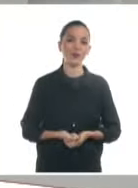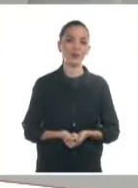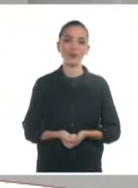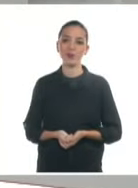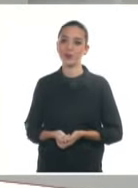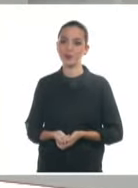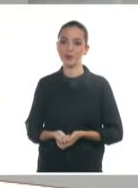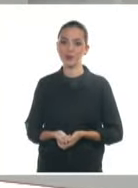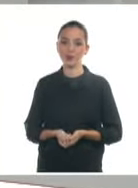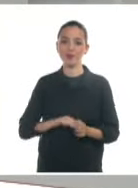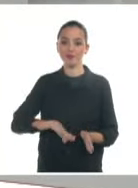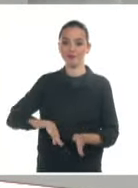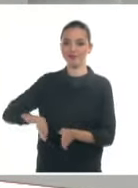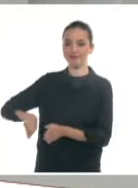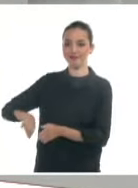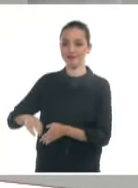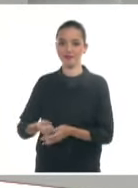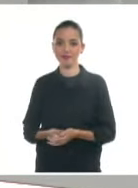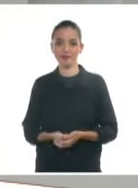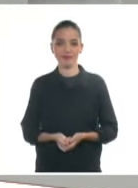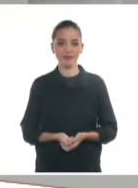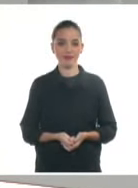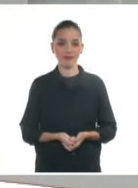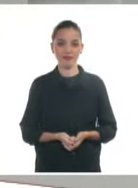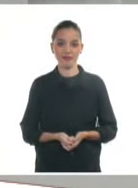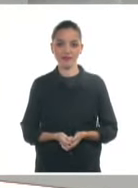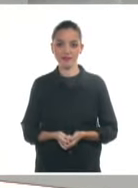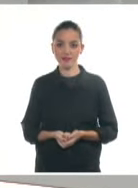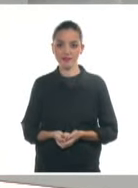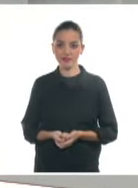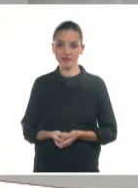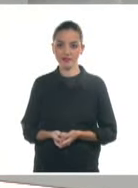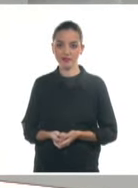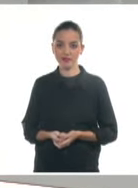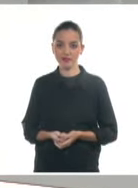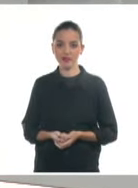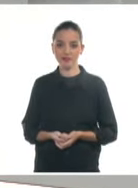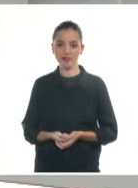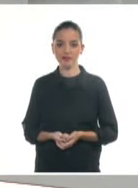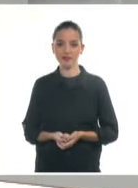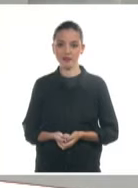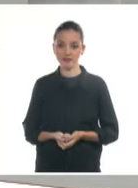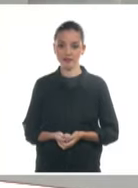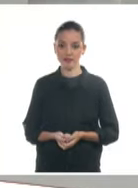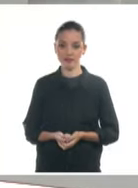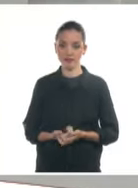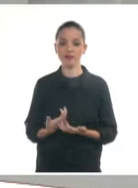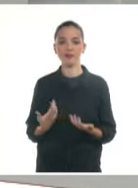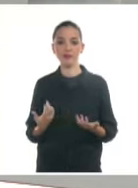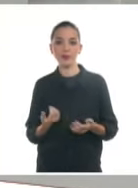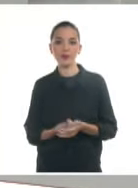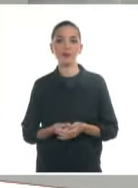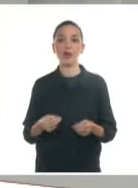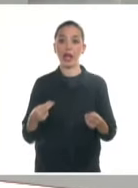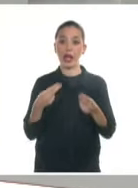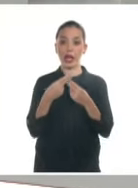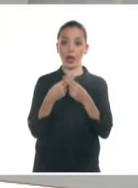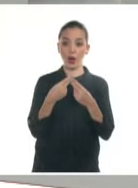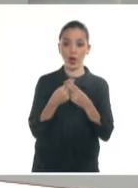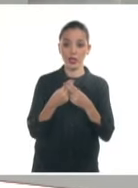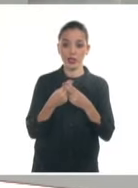Avanzamos con otros temas. Los triunfos de Ulises Aguilera y Felipe Echeverría fijaron en 7 los títulos cubanos en el Meeting Internacional de Paratletismo de